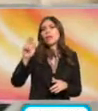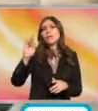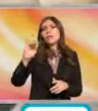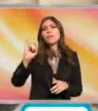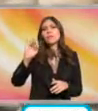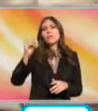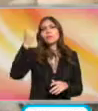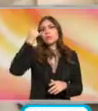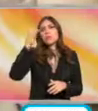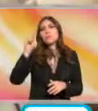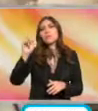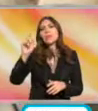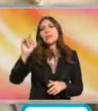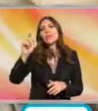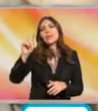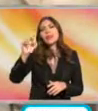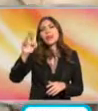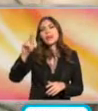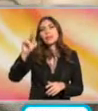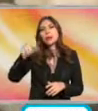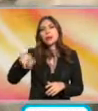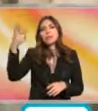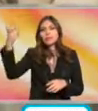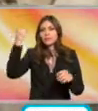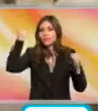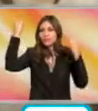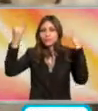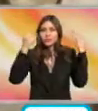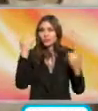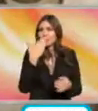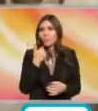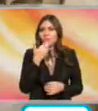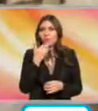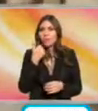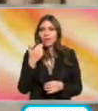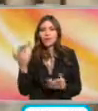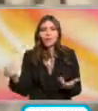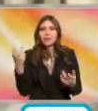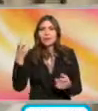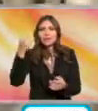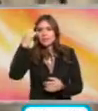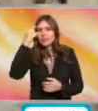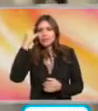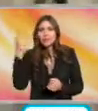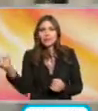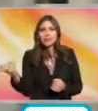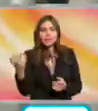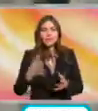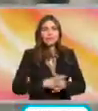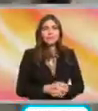Es Peter un- Pan. Garfio en la era un pirata, fantasía. En la fantasía. Eso pero no existía como tal pues él era un real. pirata,